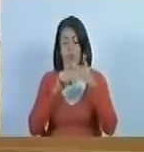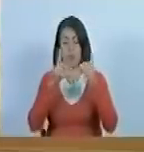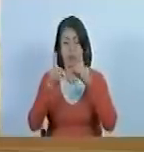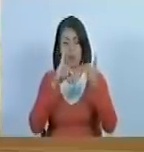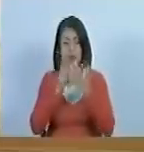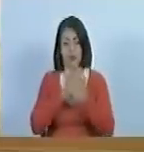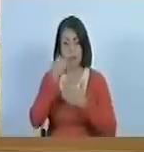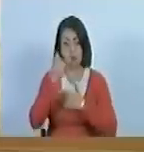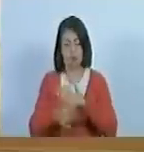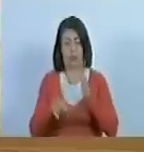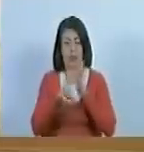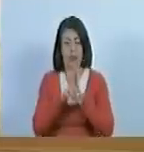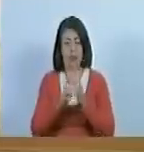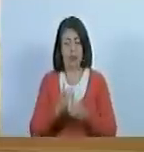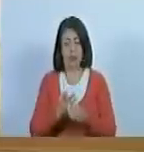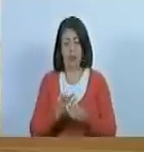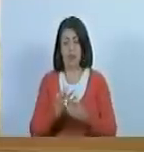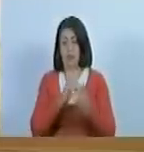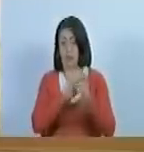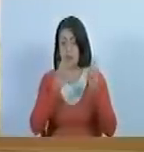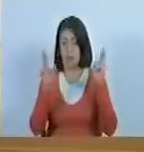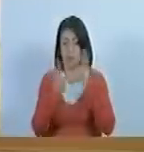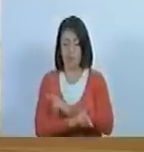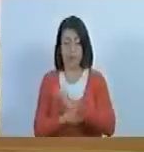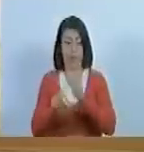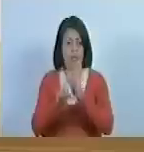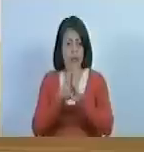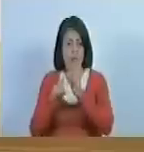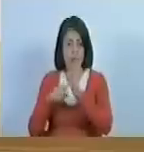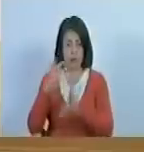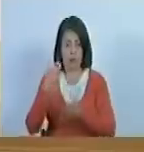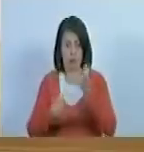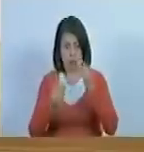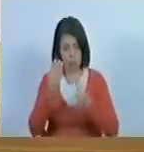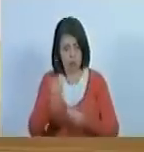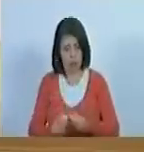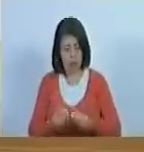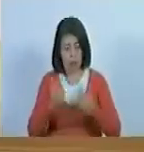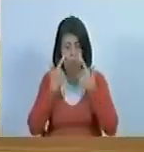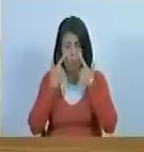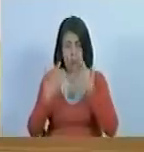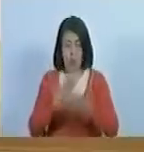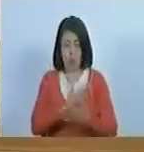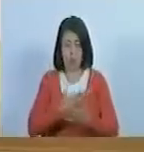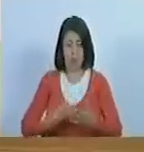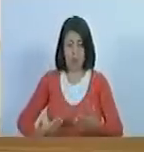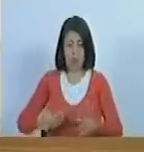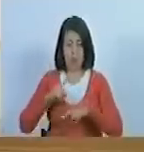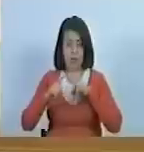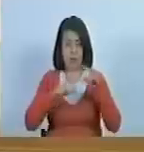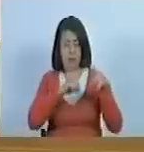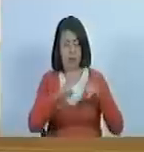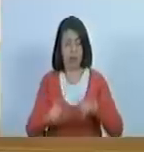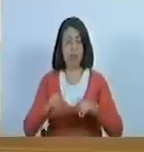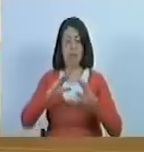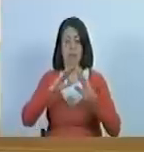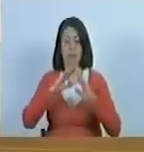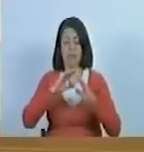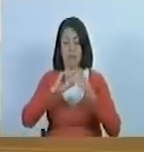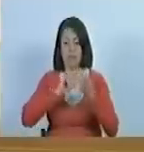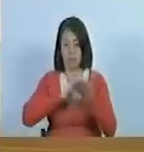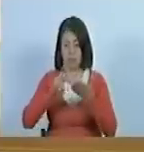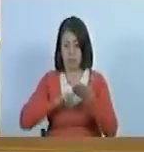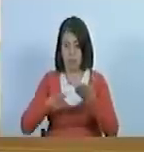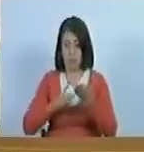discusión del proyecto de ley orgánica de reforma de la ley orgánica de los consejos comunales. El presidente ordenó dar continuidad a la lectura